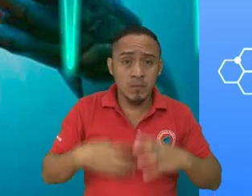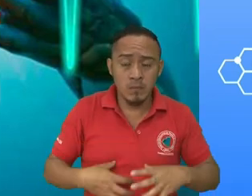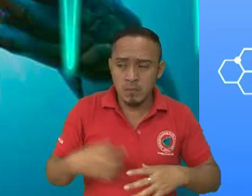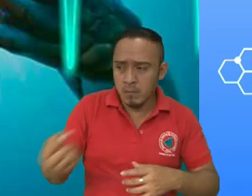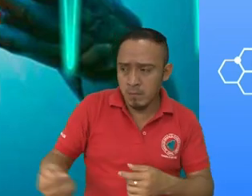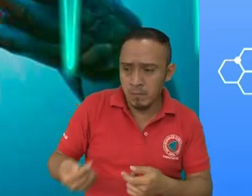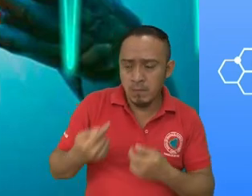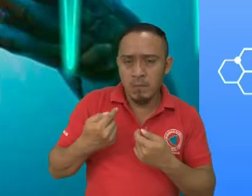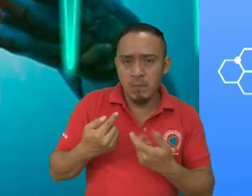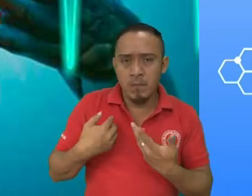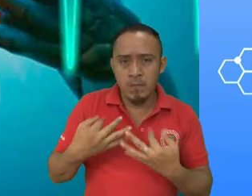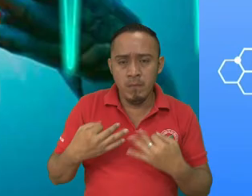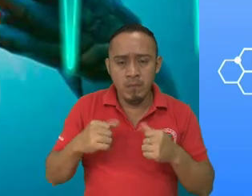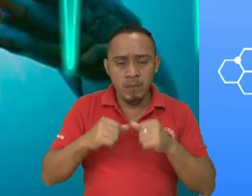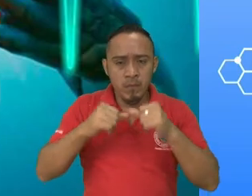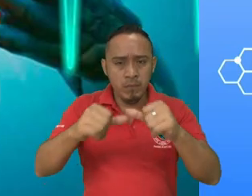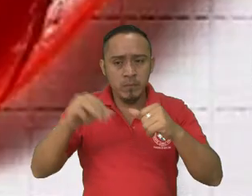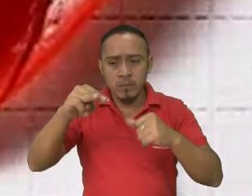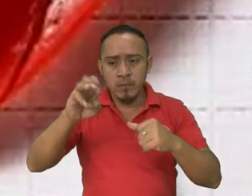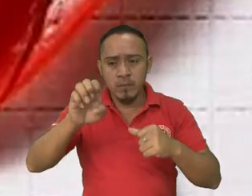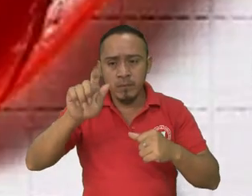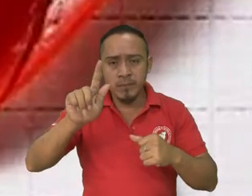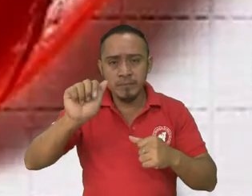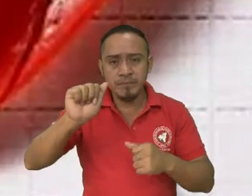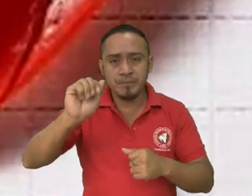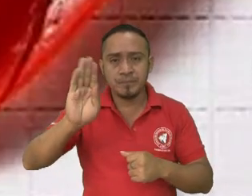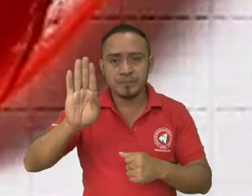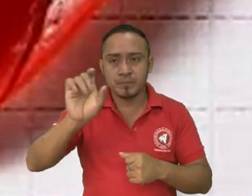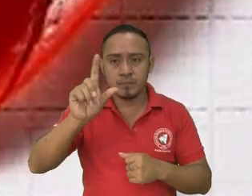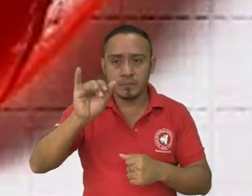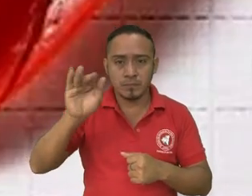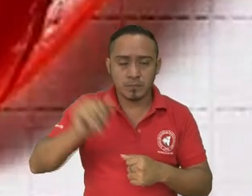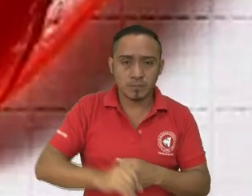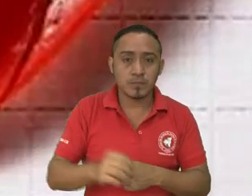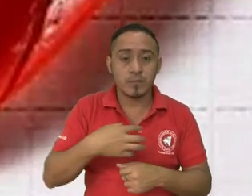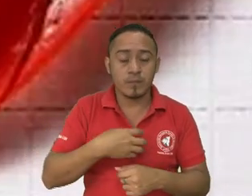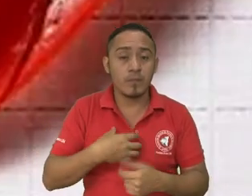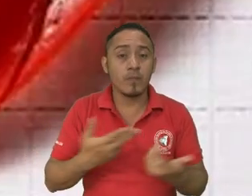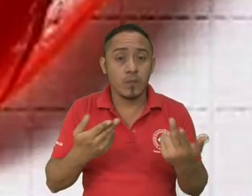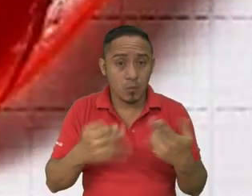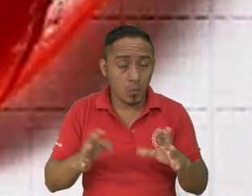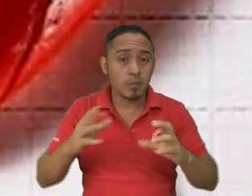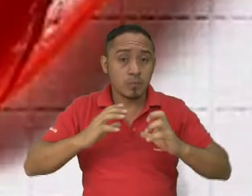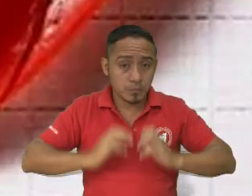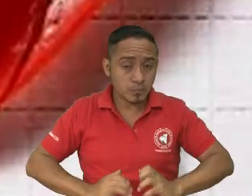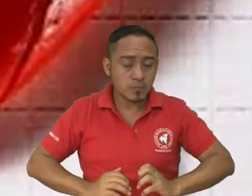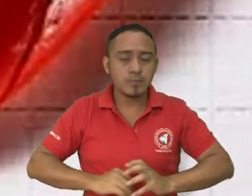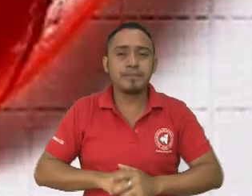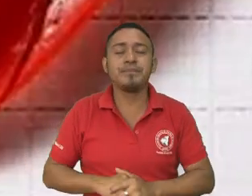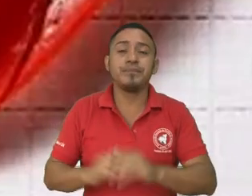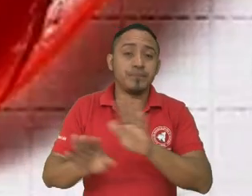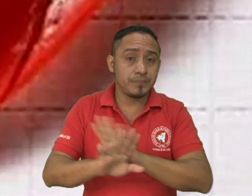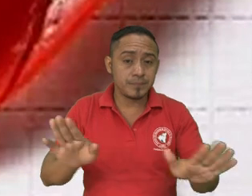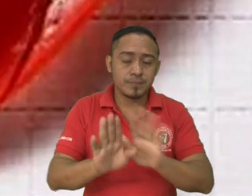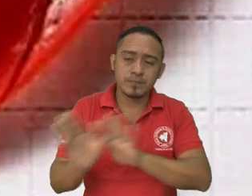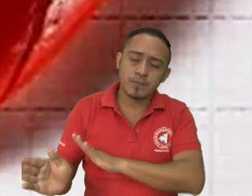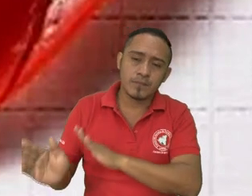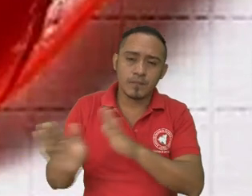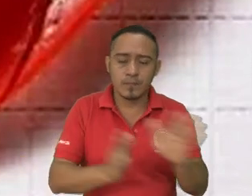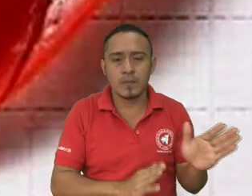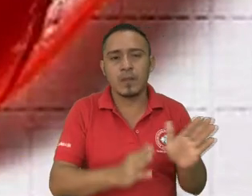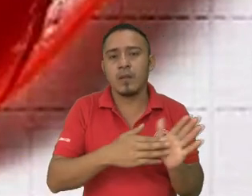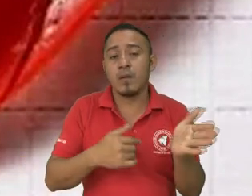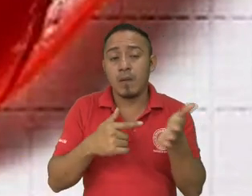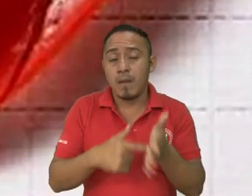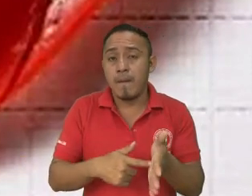para mantener el metabolismo y todas las actividades que transcurren en el cuerpo de manera normal. Posteriormente a la